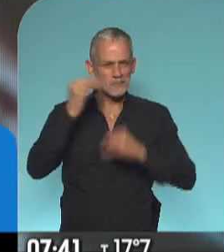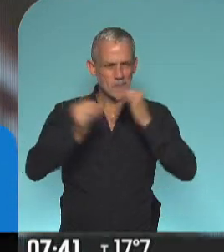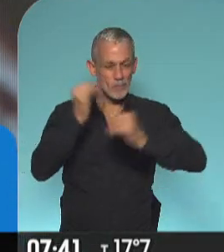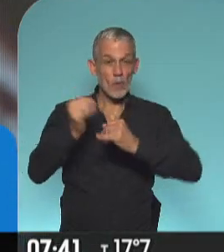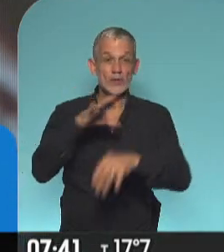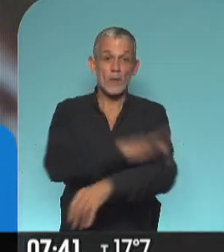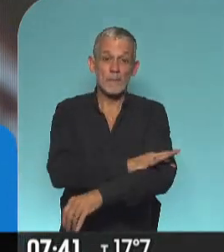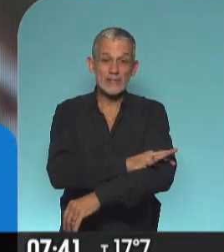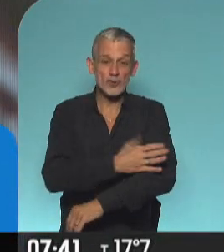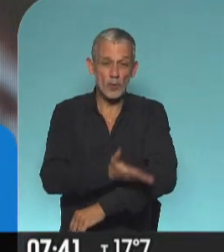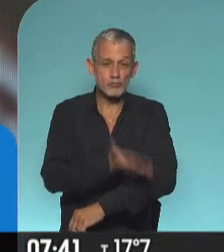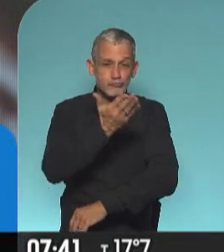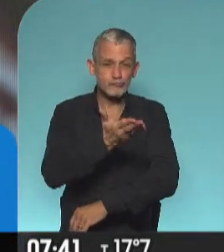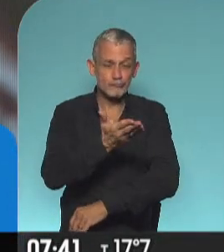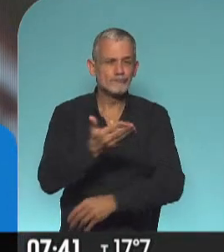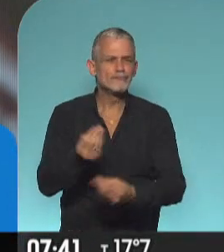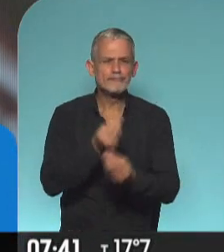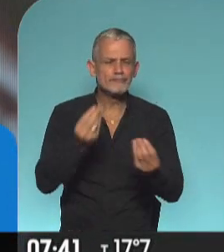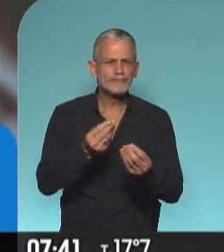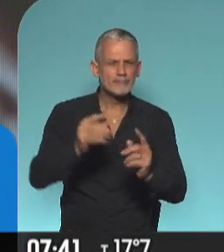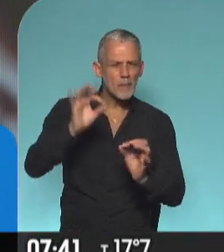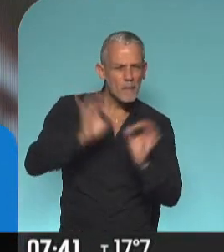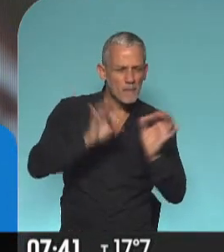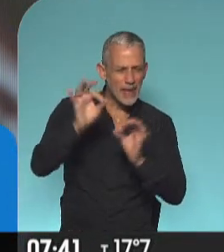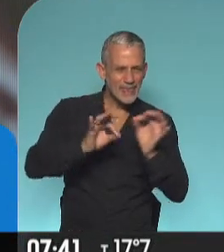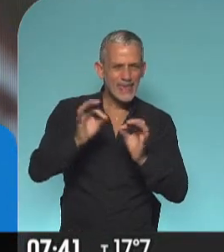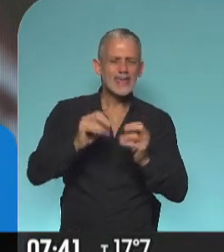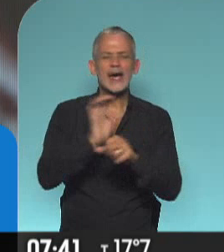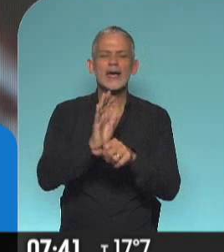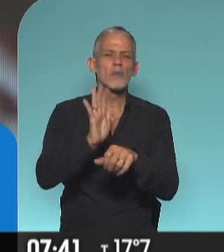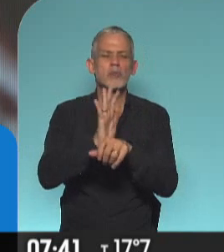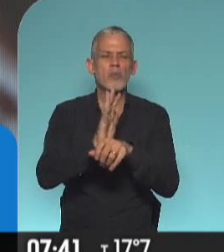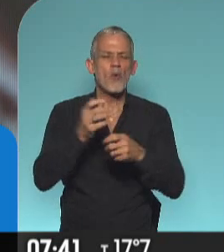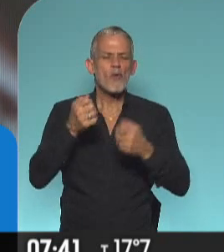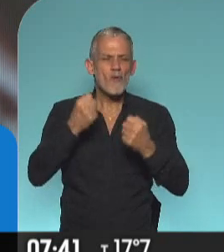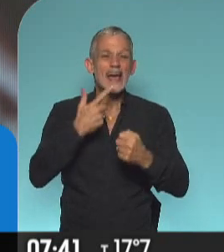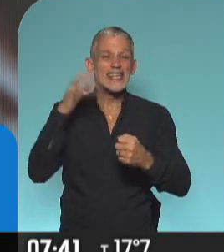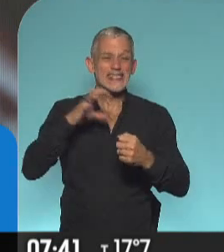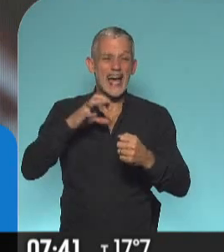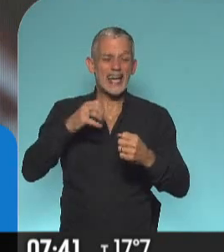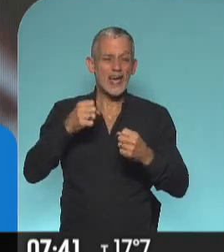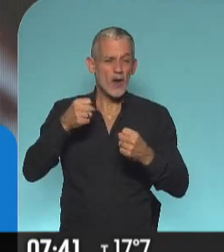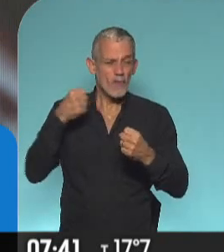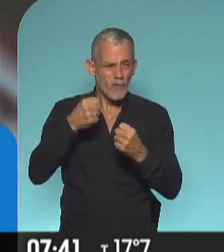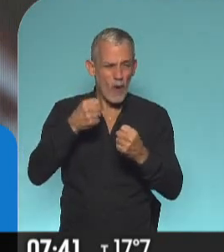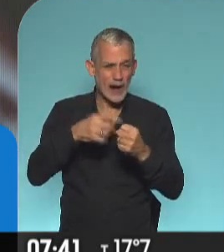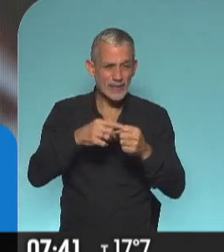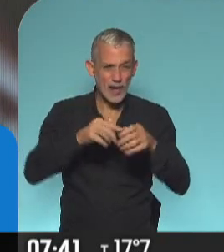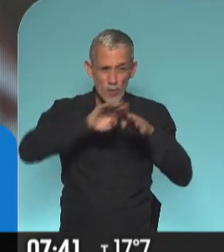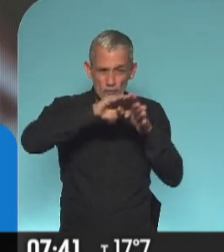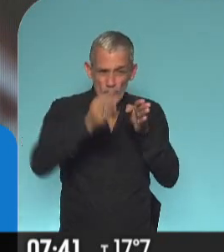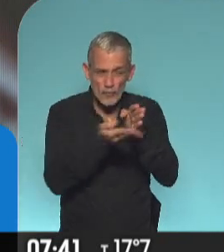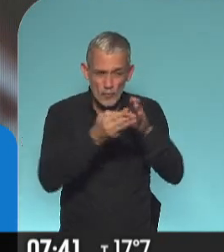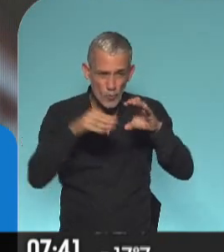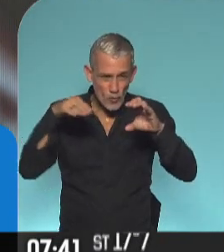la presión arterial en realidad es una medición que se hace, sería la fuerza que ejerce la sangre contra las paredes de los vasos sanguíneos. Esto se mide